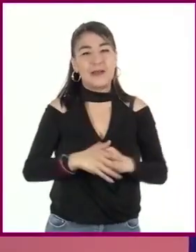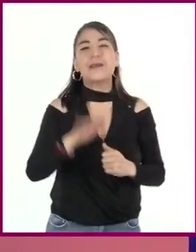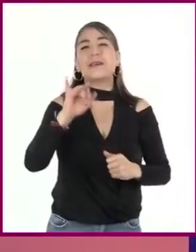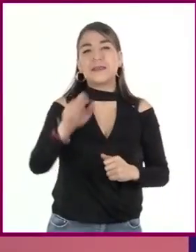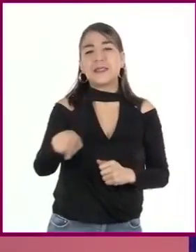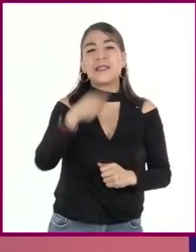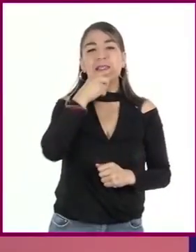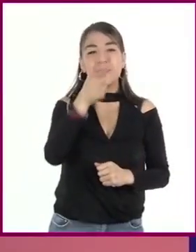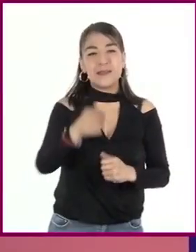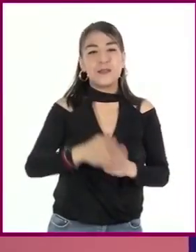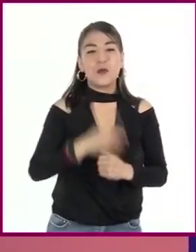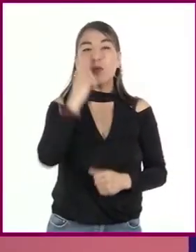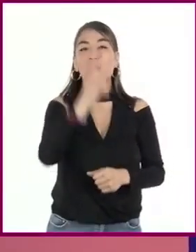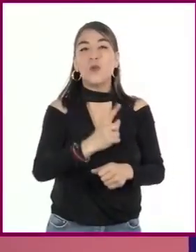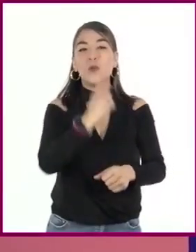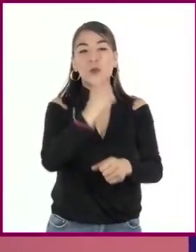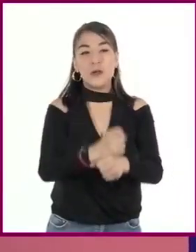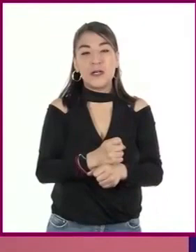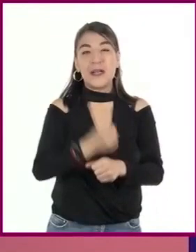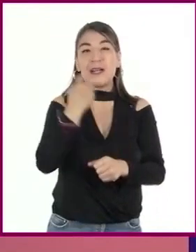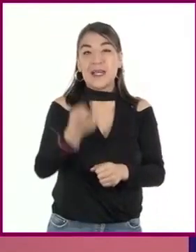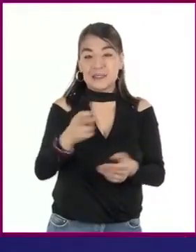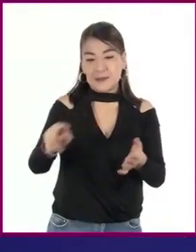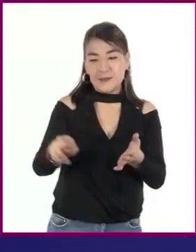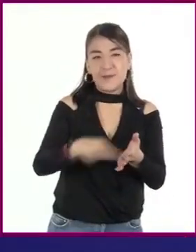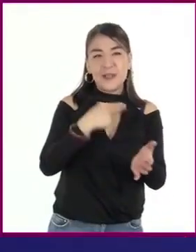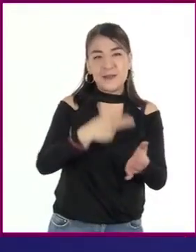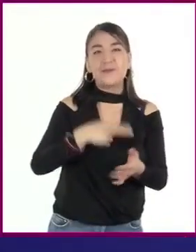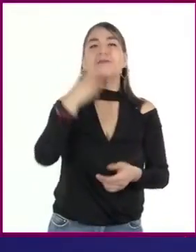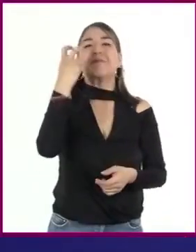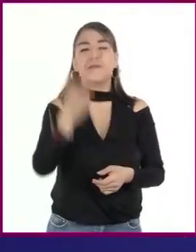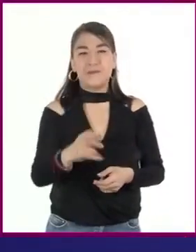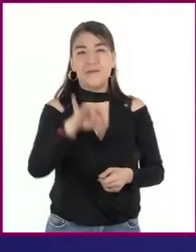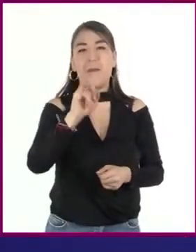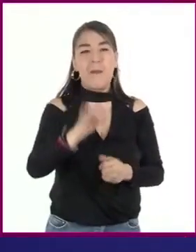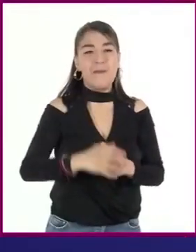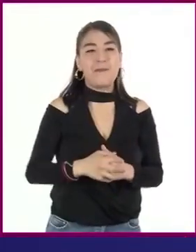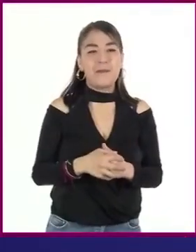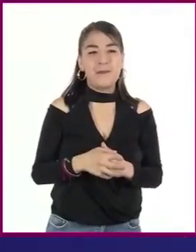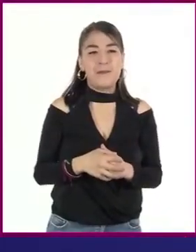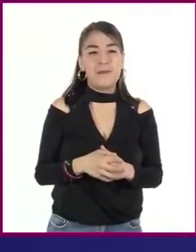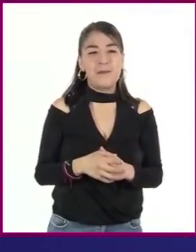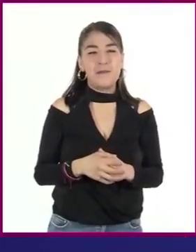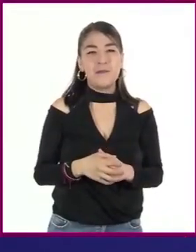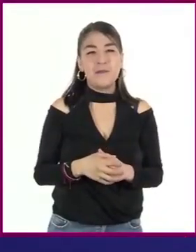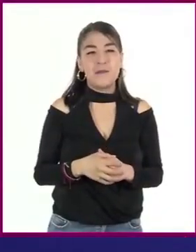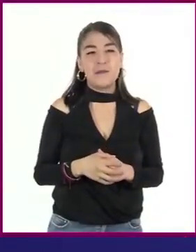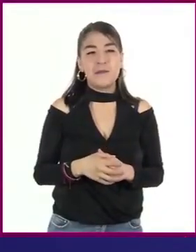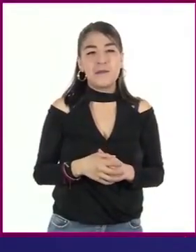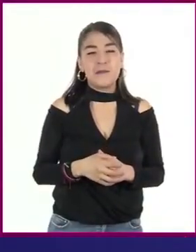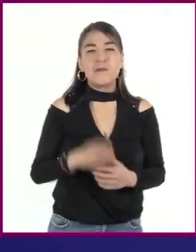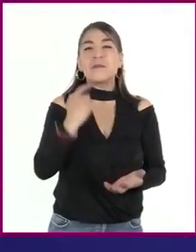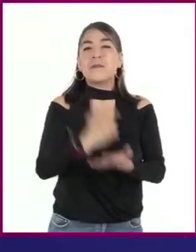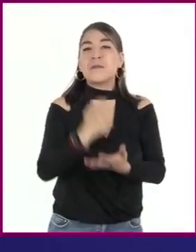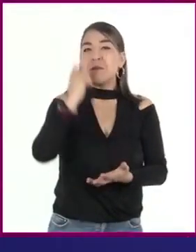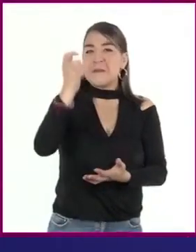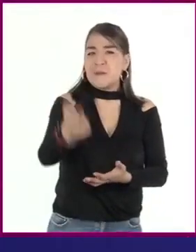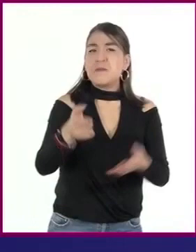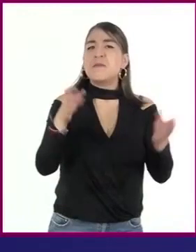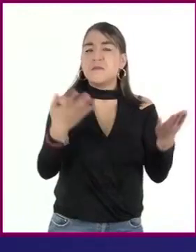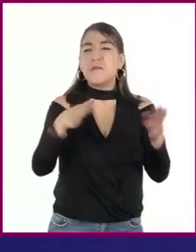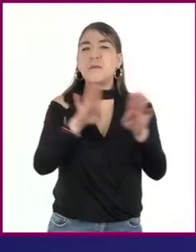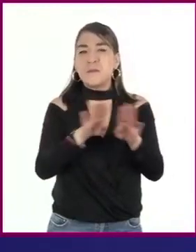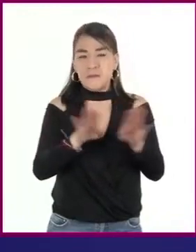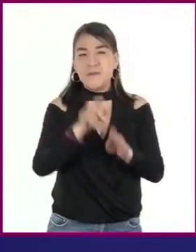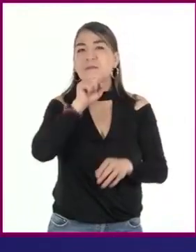aquí dice 1 año a partir de la firma. Exactamente. Y hablando de los pagos, también se establece cuánto